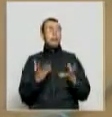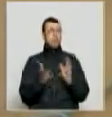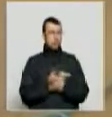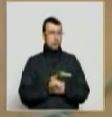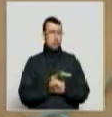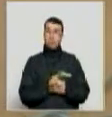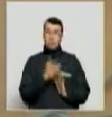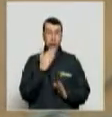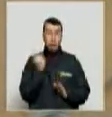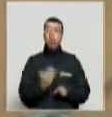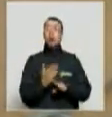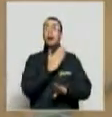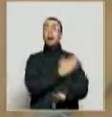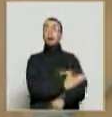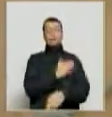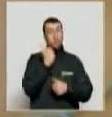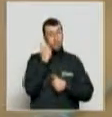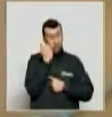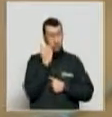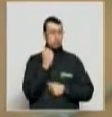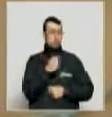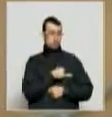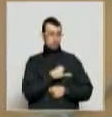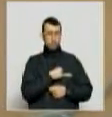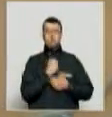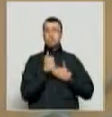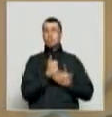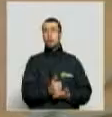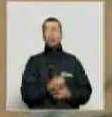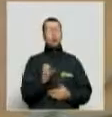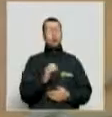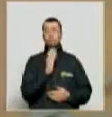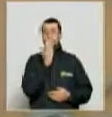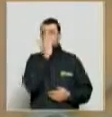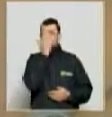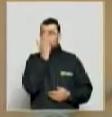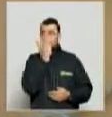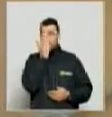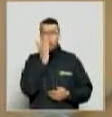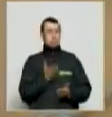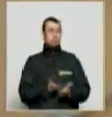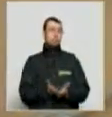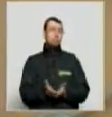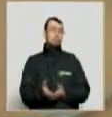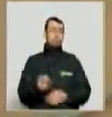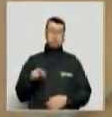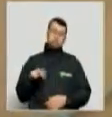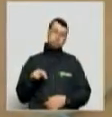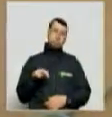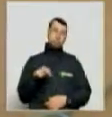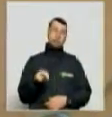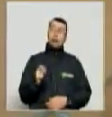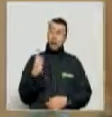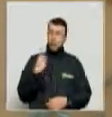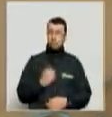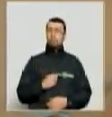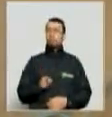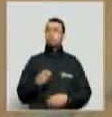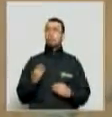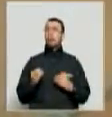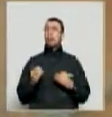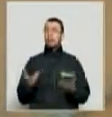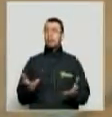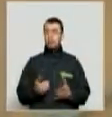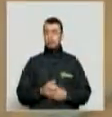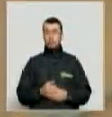con un daño para toda la vida, o utilizando oxígeno para poder caminar o para poder moverse, como usted lo decía al comienzo, doctor?